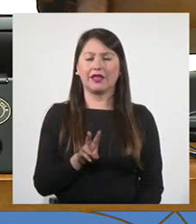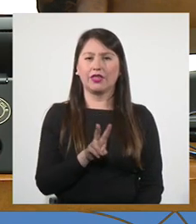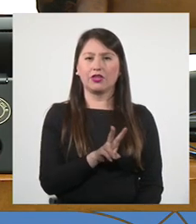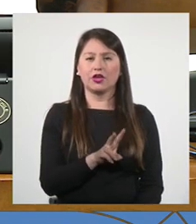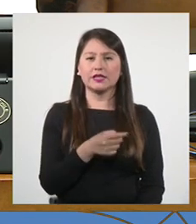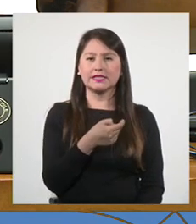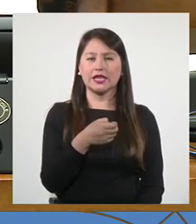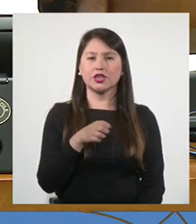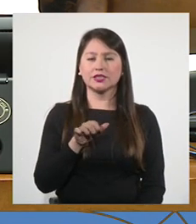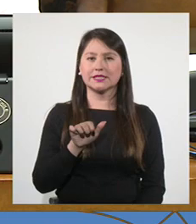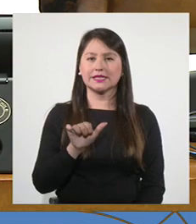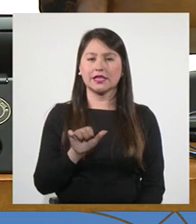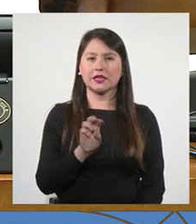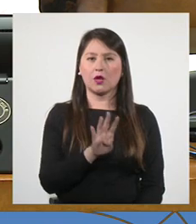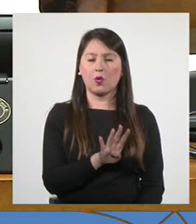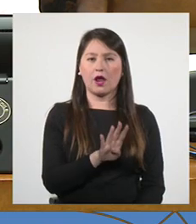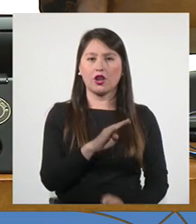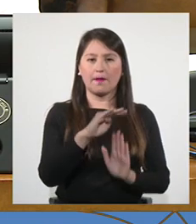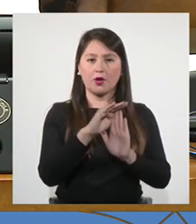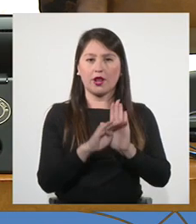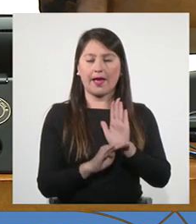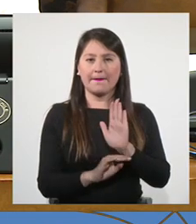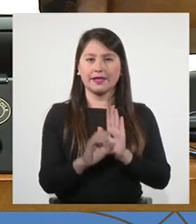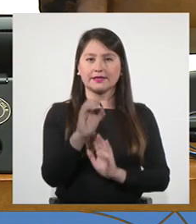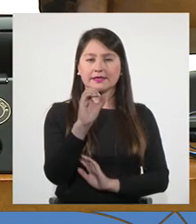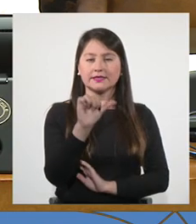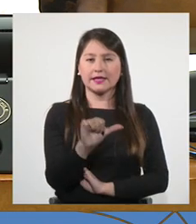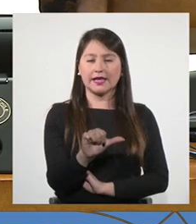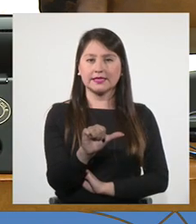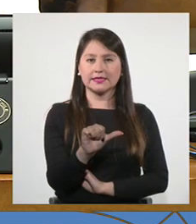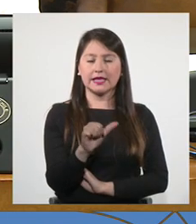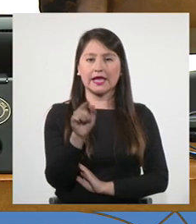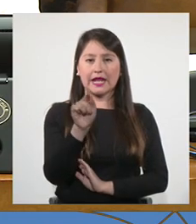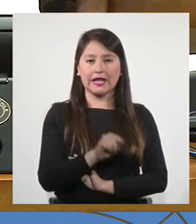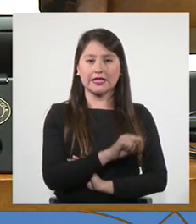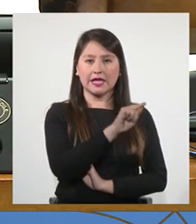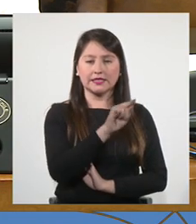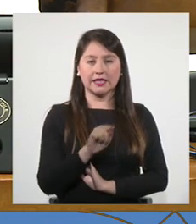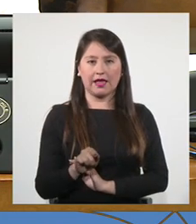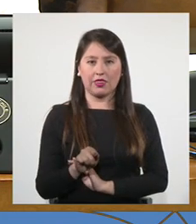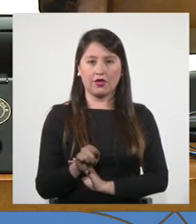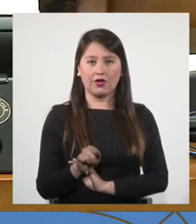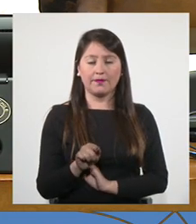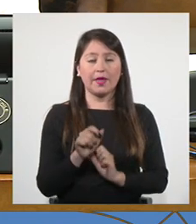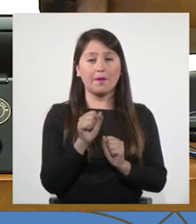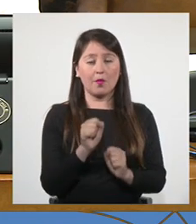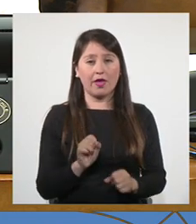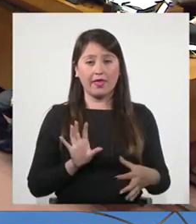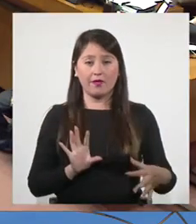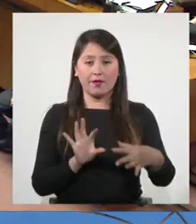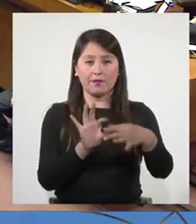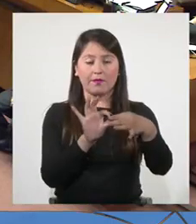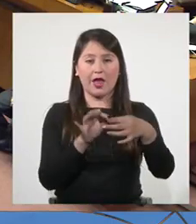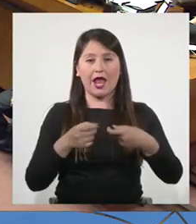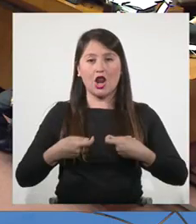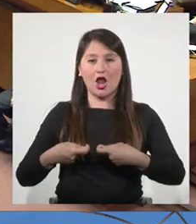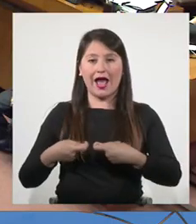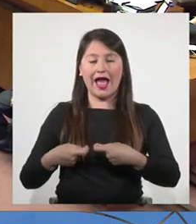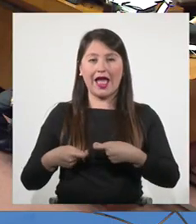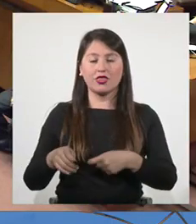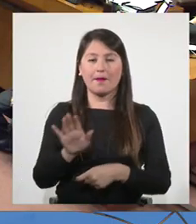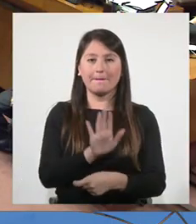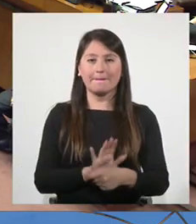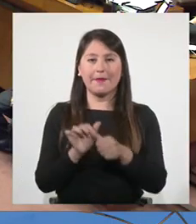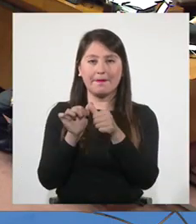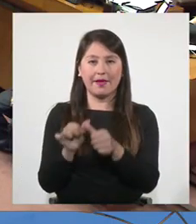están adscritas al programa 6, que fue rechazado, sí está vinculado o puede estar vinculado a los gastos permanentes de dicho programa